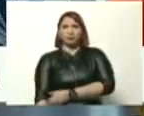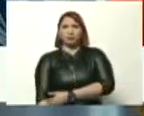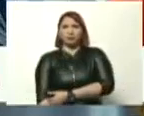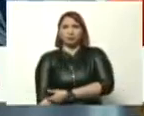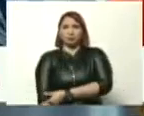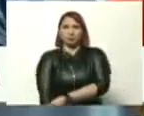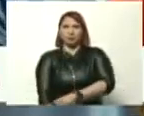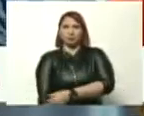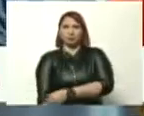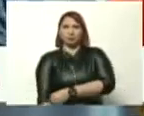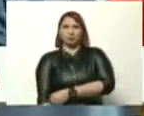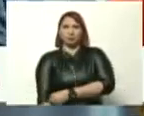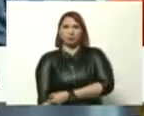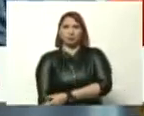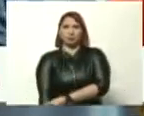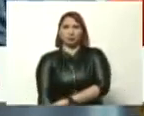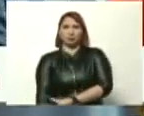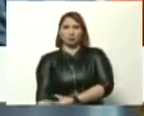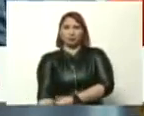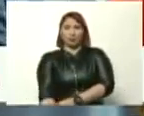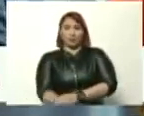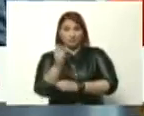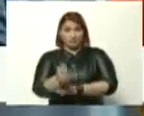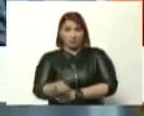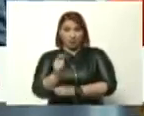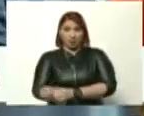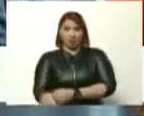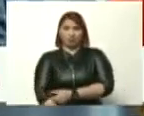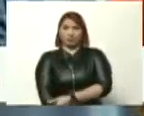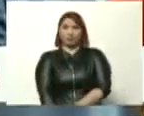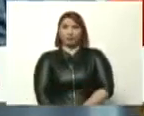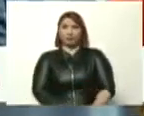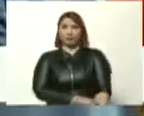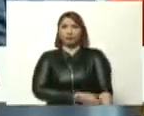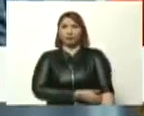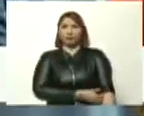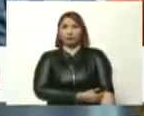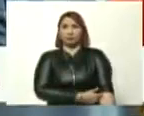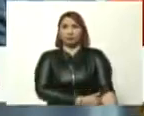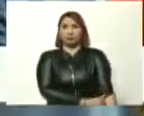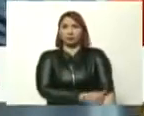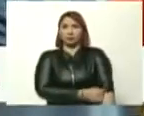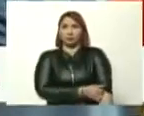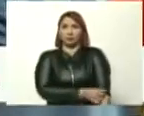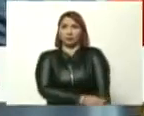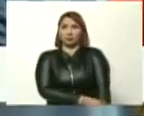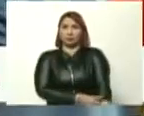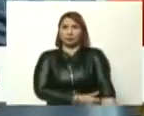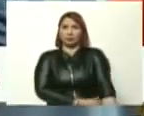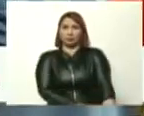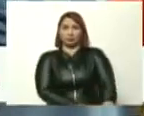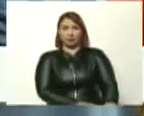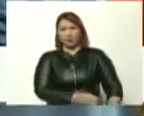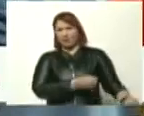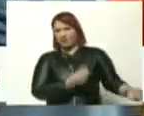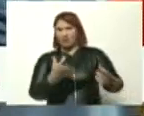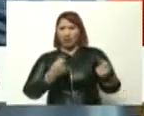actuación lamentable muchas veces de fiscales que, haciendo lo malo, desviando su camino,